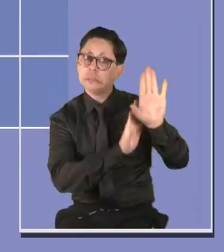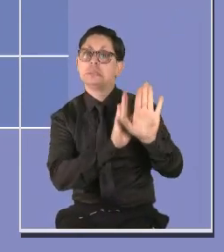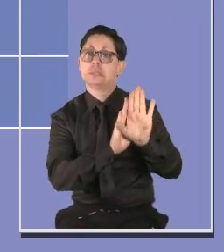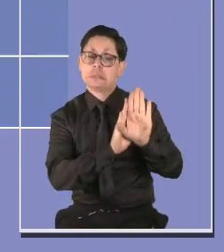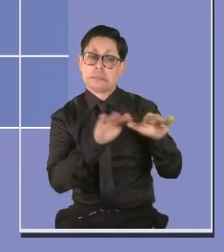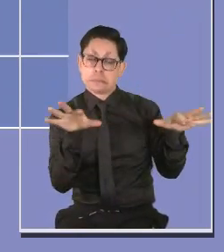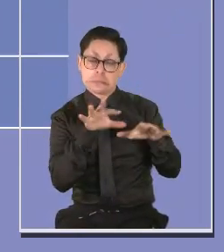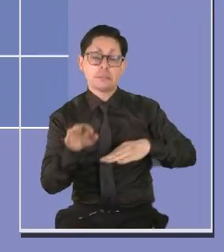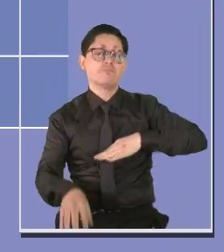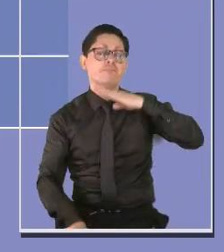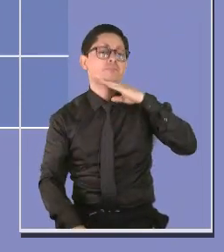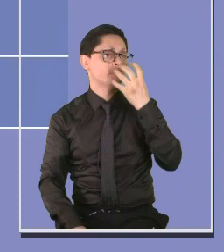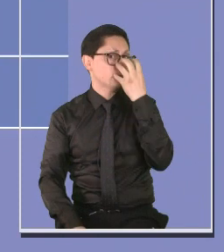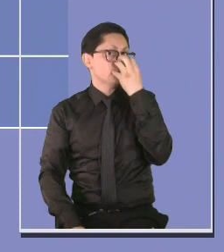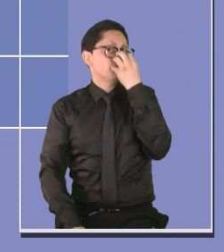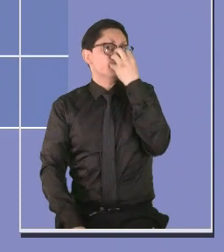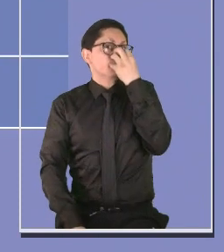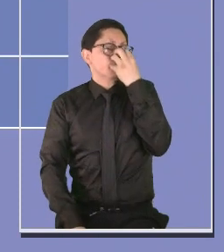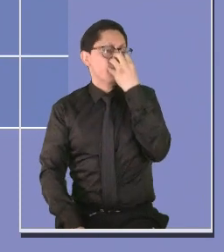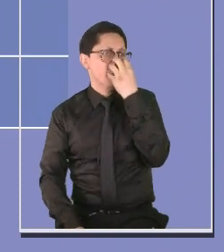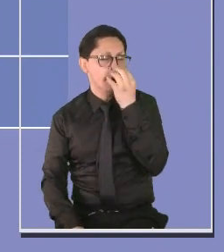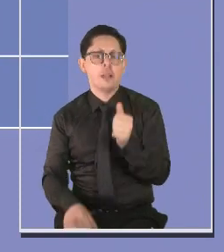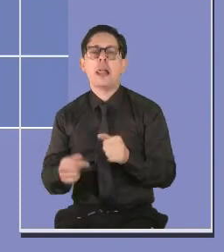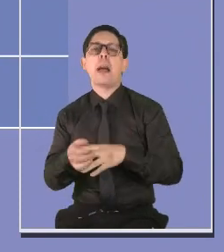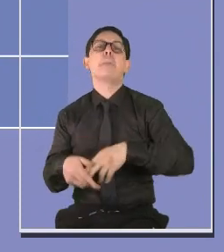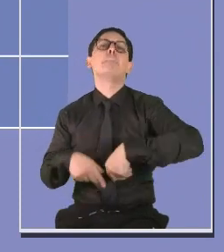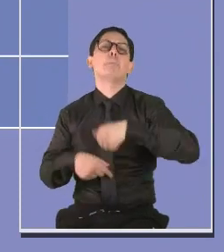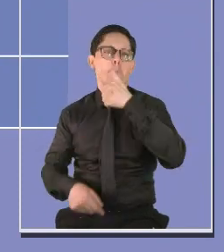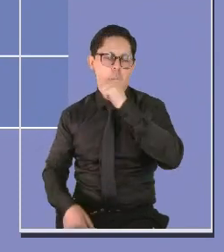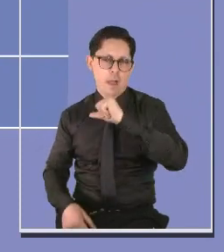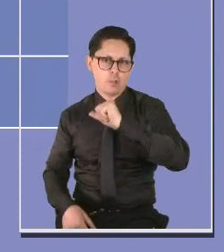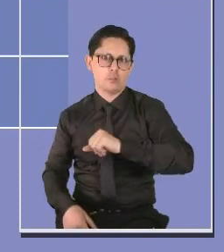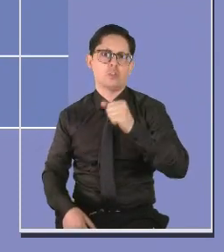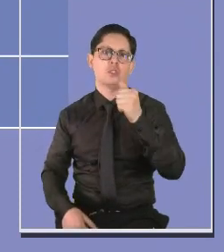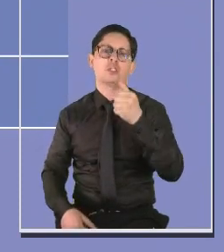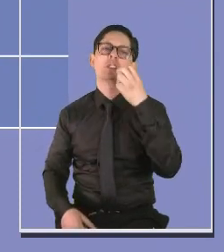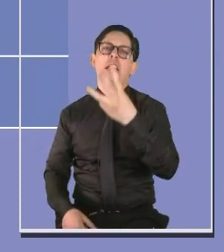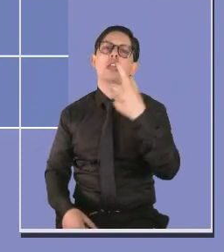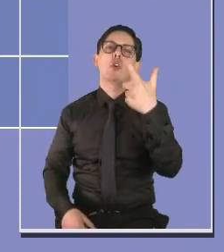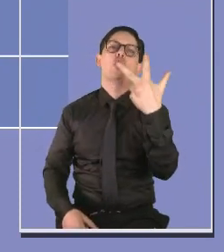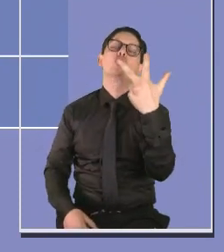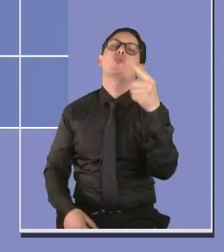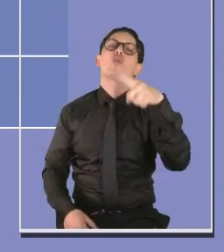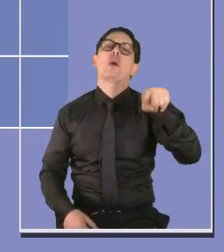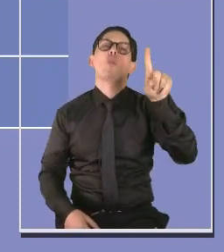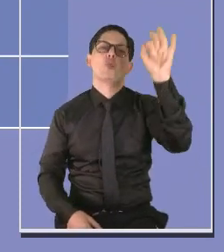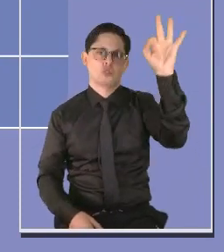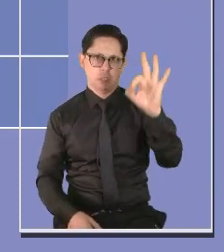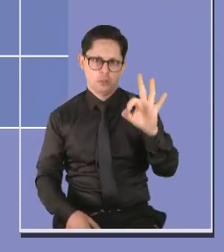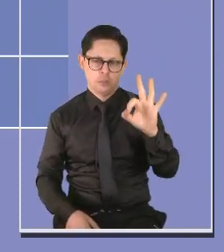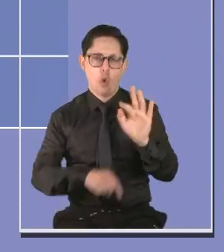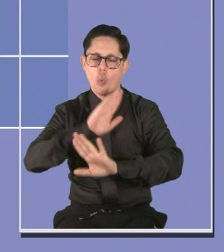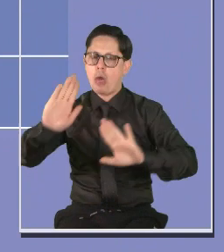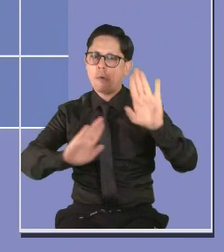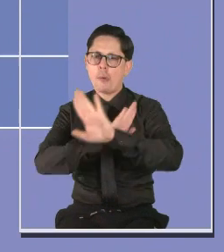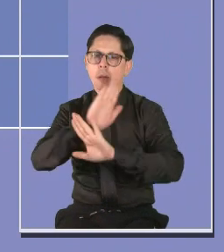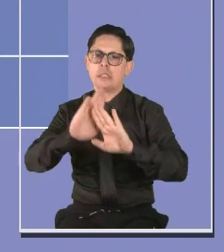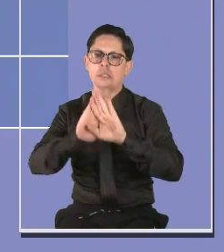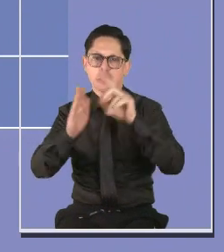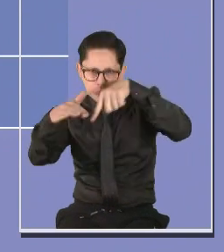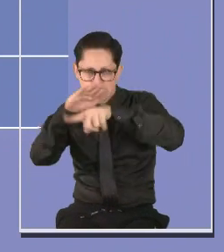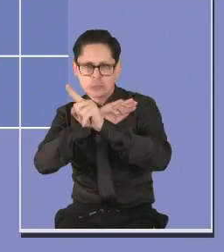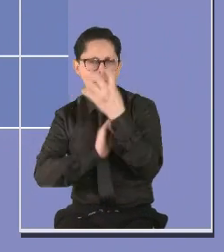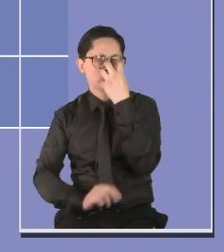están con ventilación mecánica y en el sector privado un 38,1% de las personas en cuidado intensivo